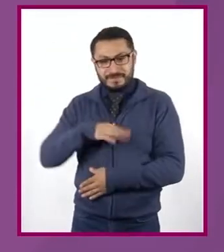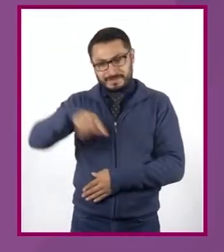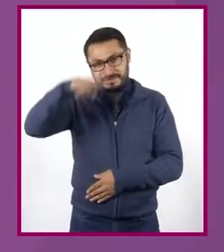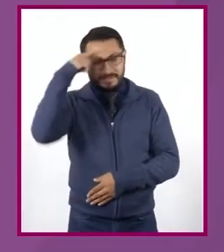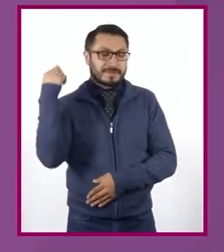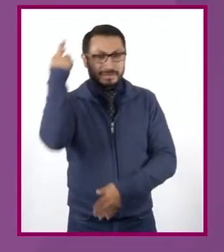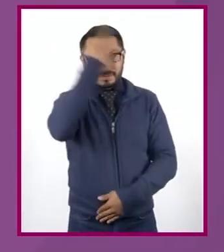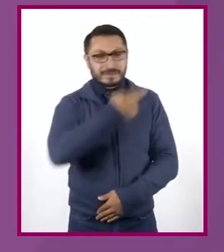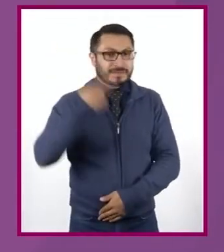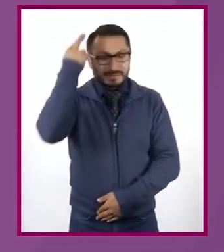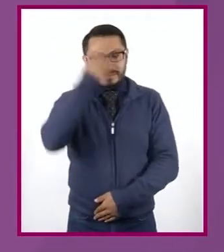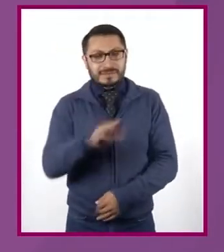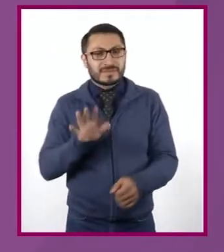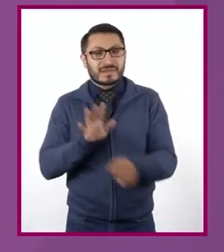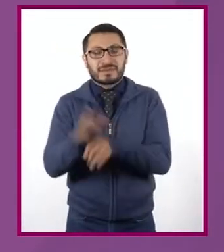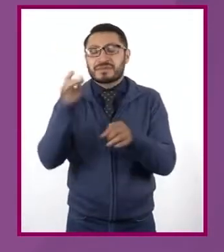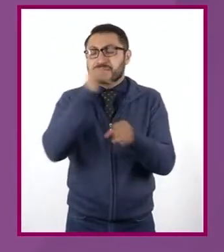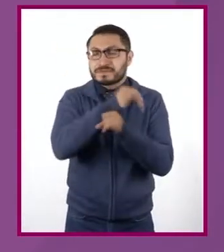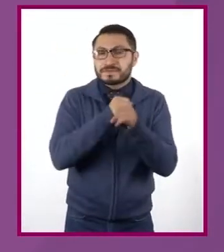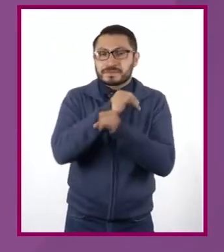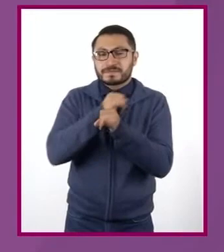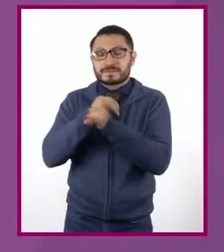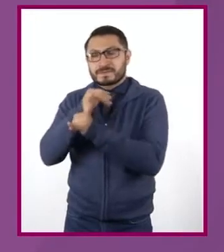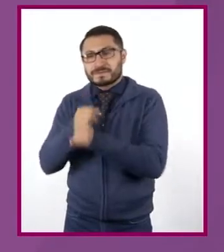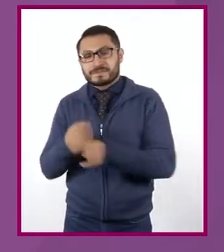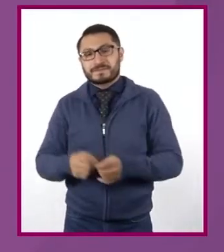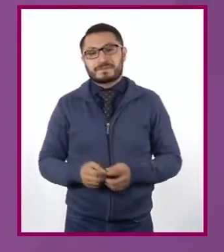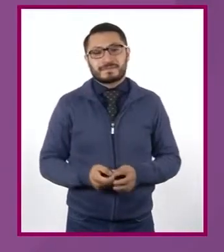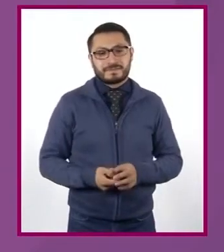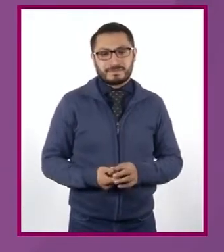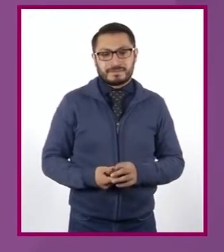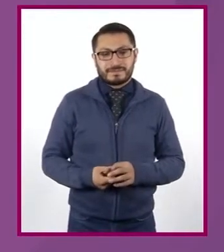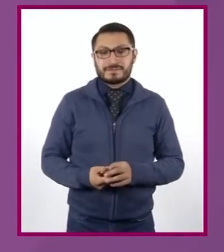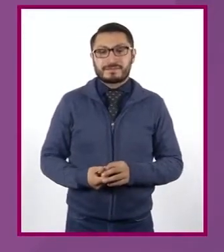y manipular el fenómeno que se quiere estudiar.